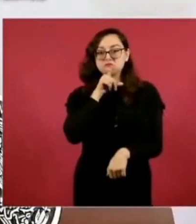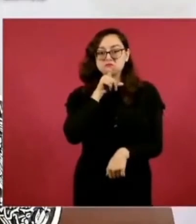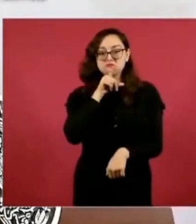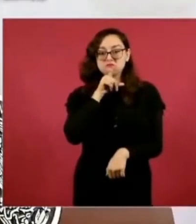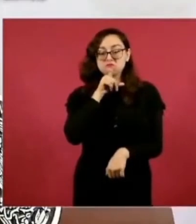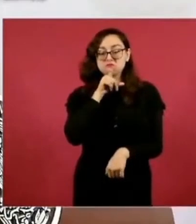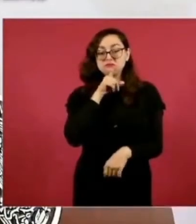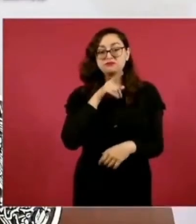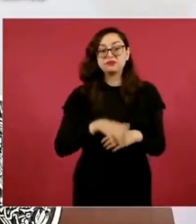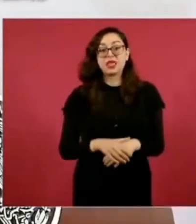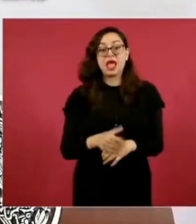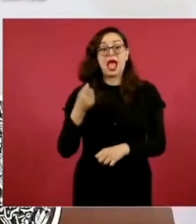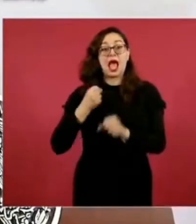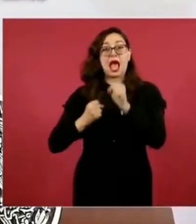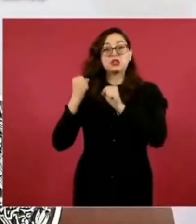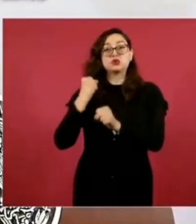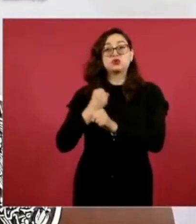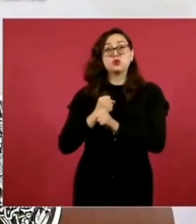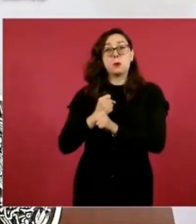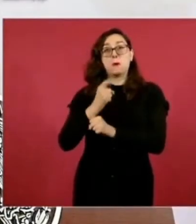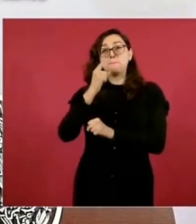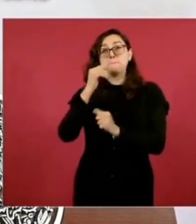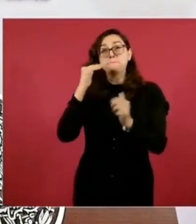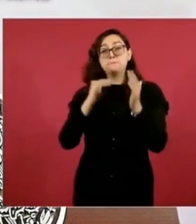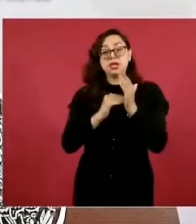Desde 1970,